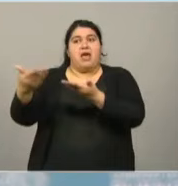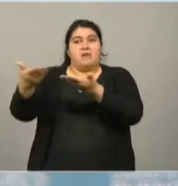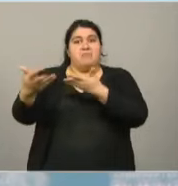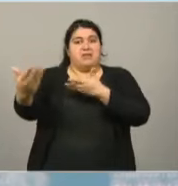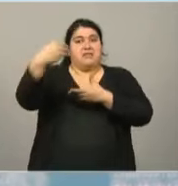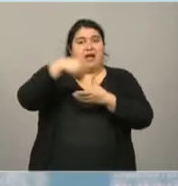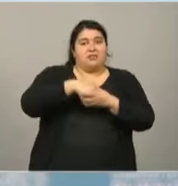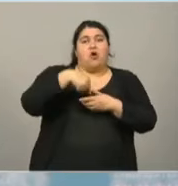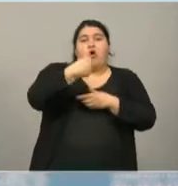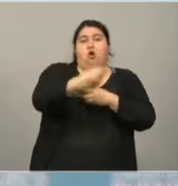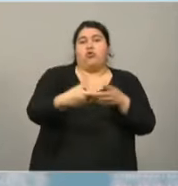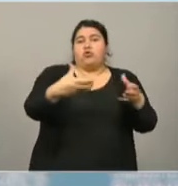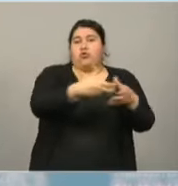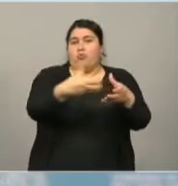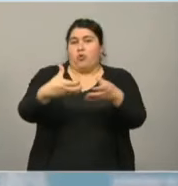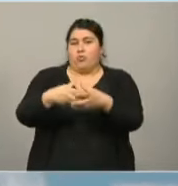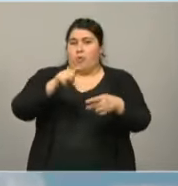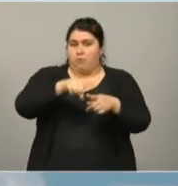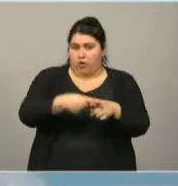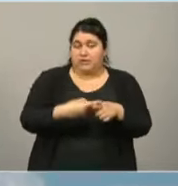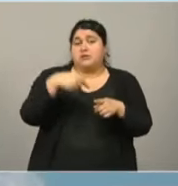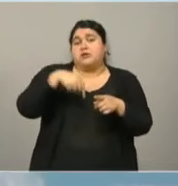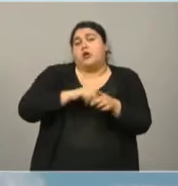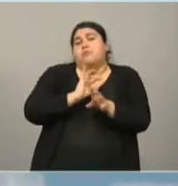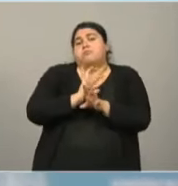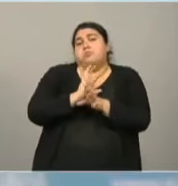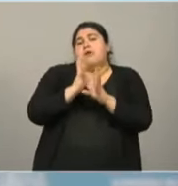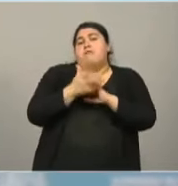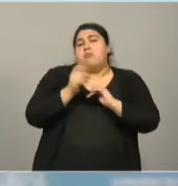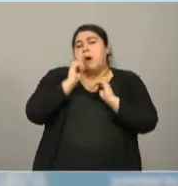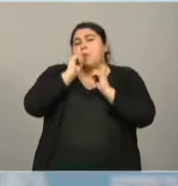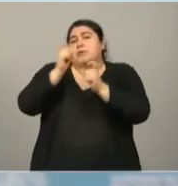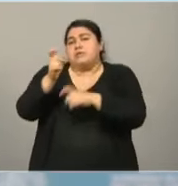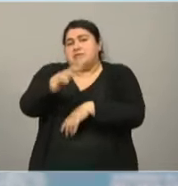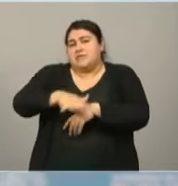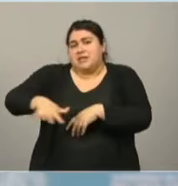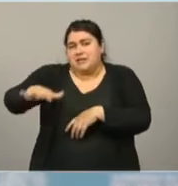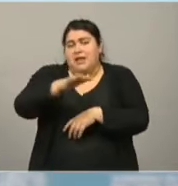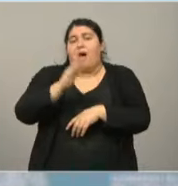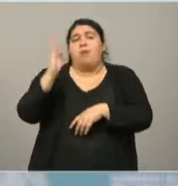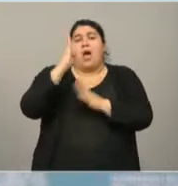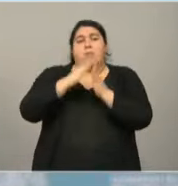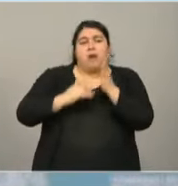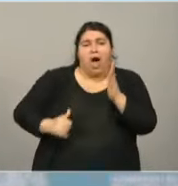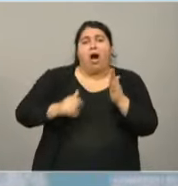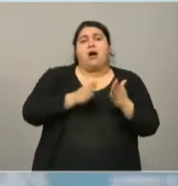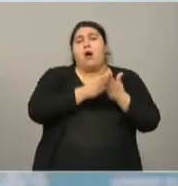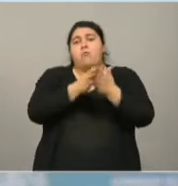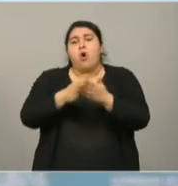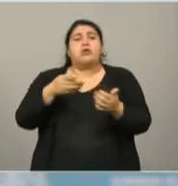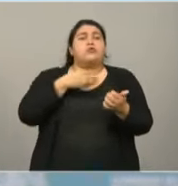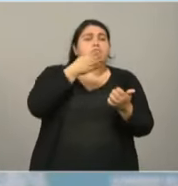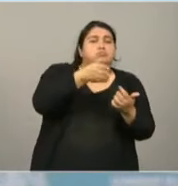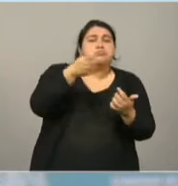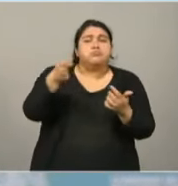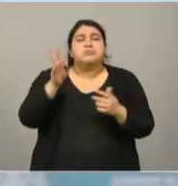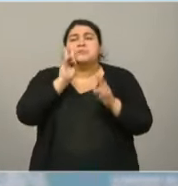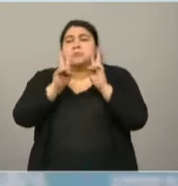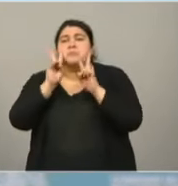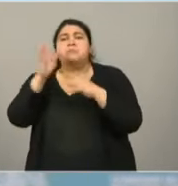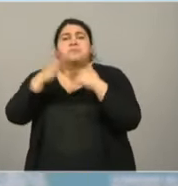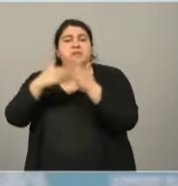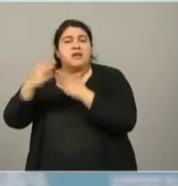participar a los otros bloques en una visita a vía Blanca a recorrer el puerto a recorrer las zonas a recorrer las infraestructuras